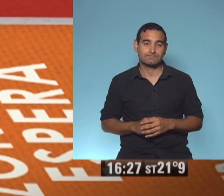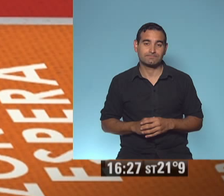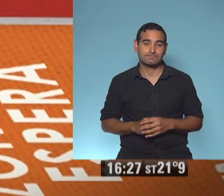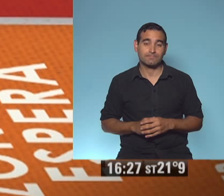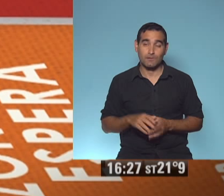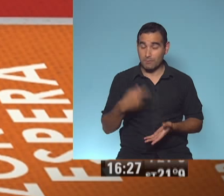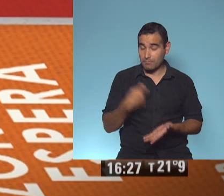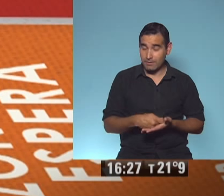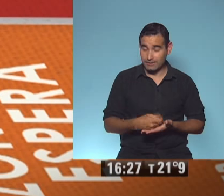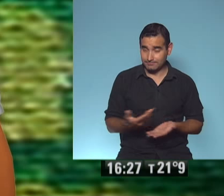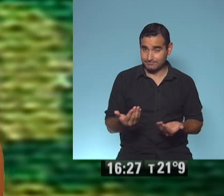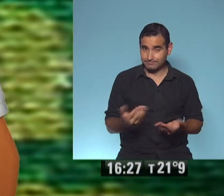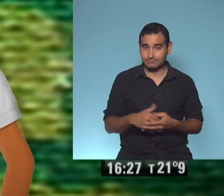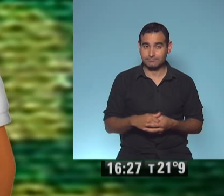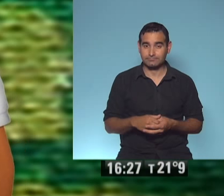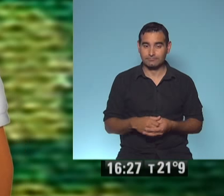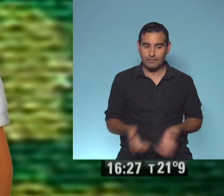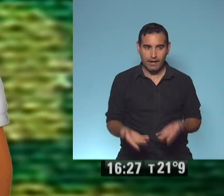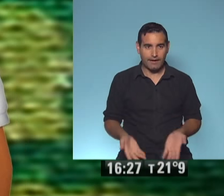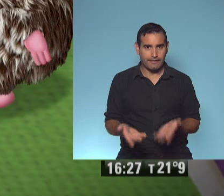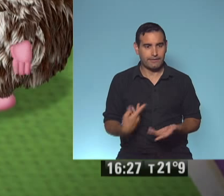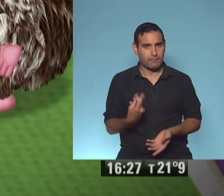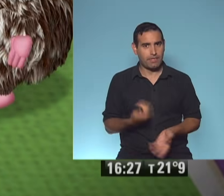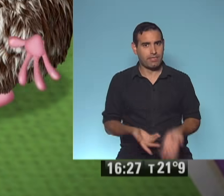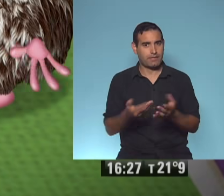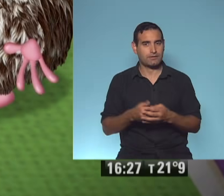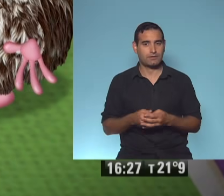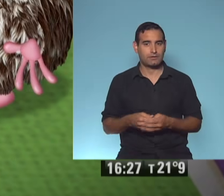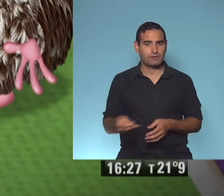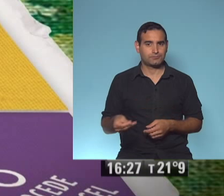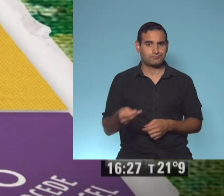¿Me paga, por favor? Dale, Alterio.